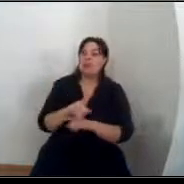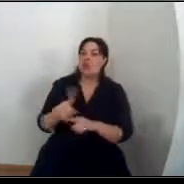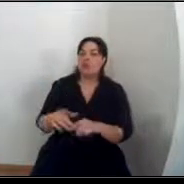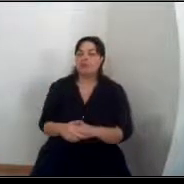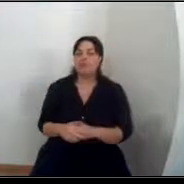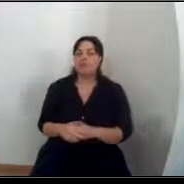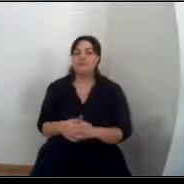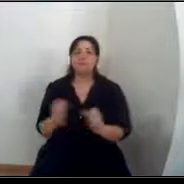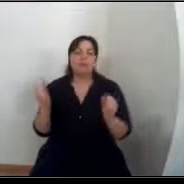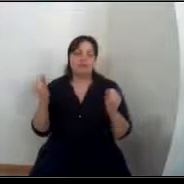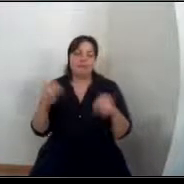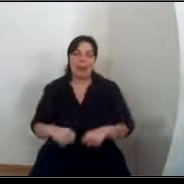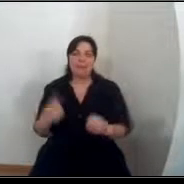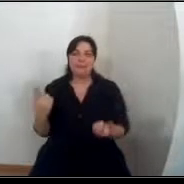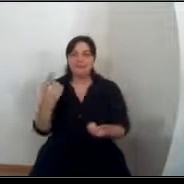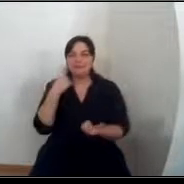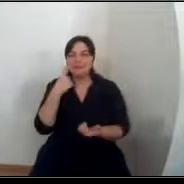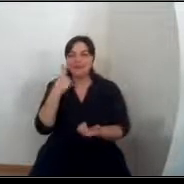Vale, a ver,